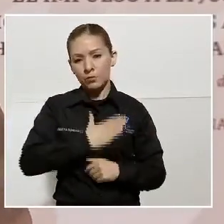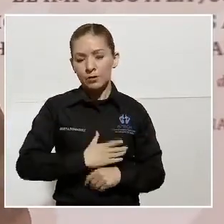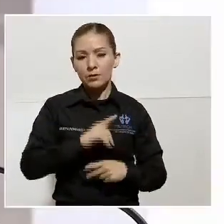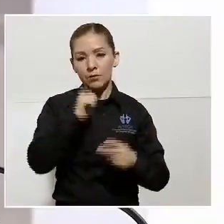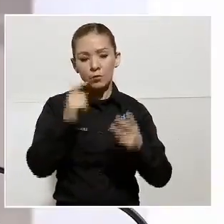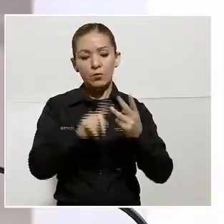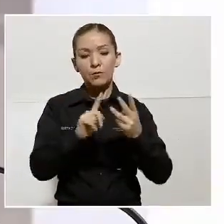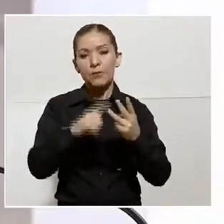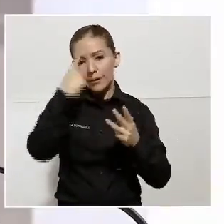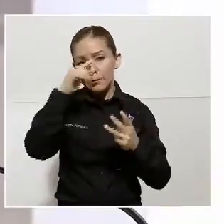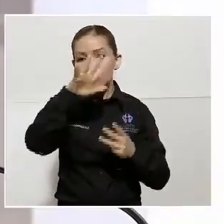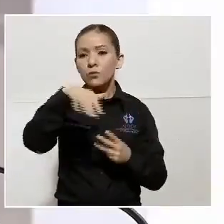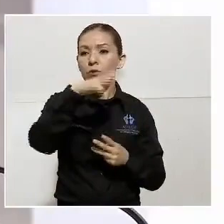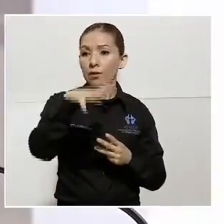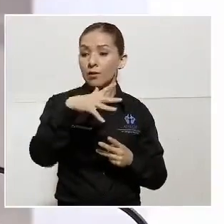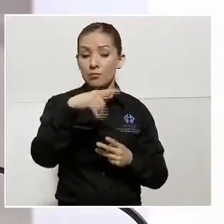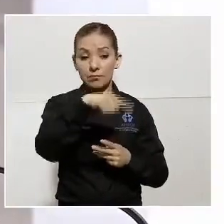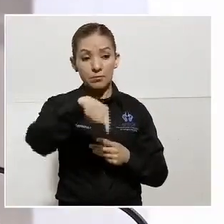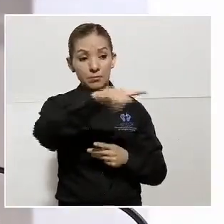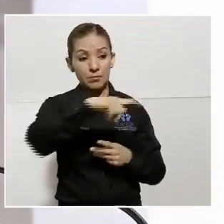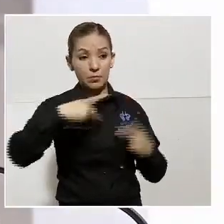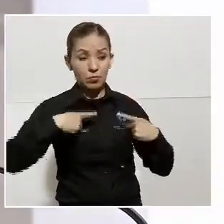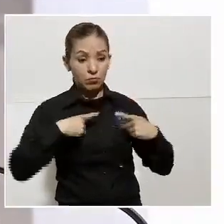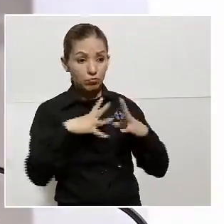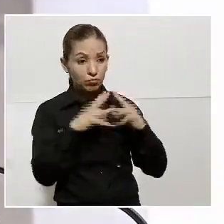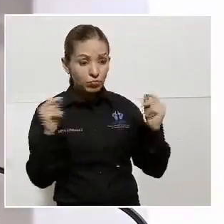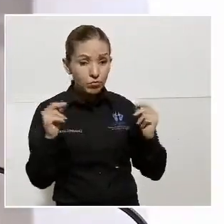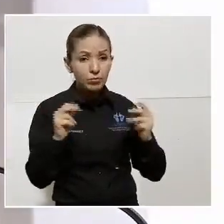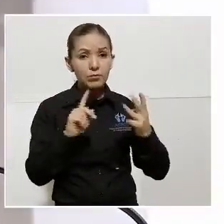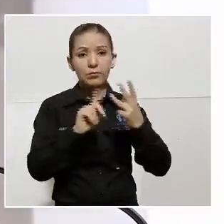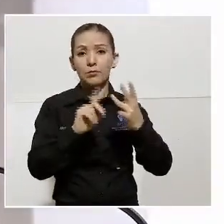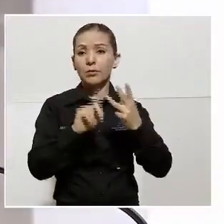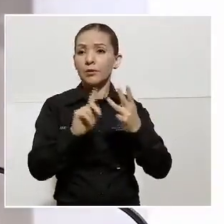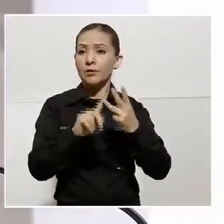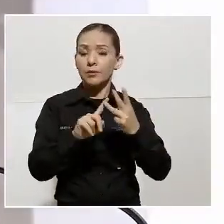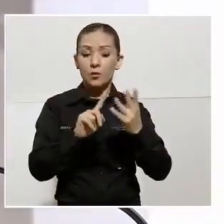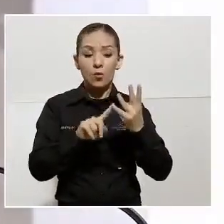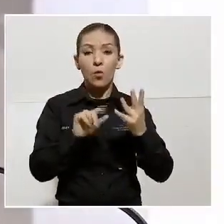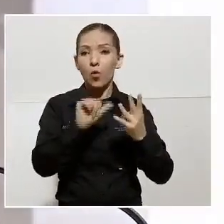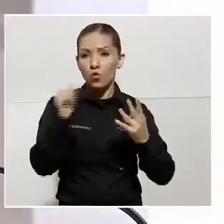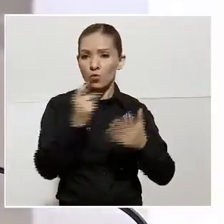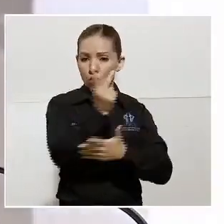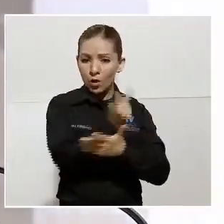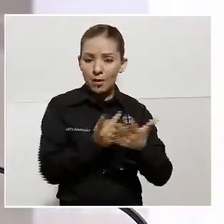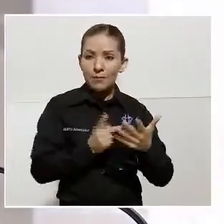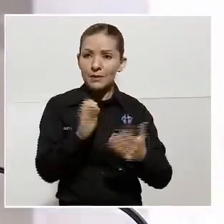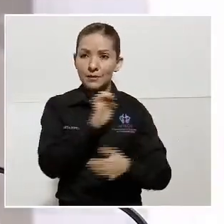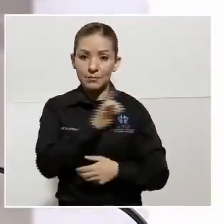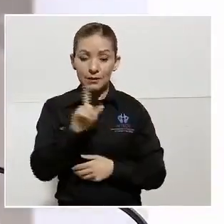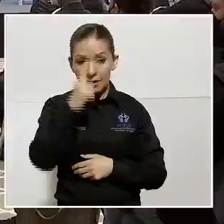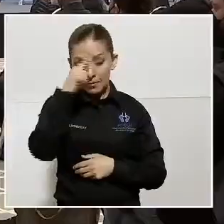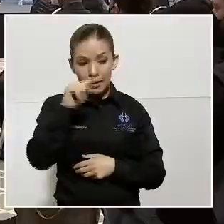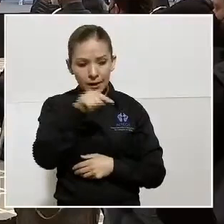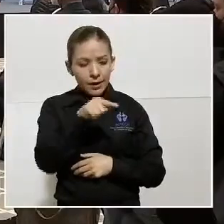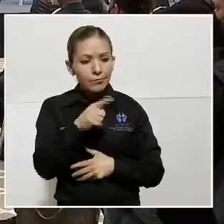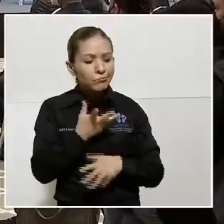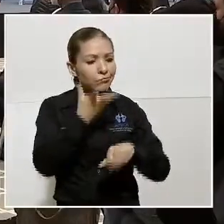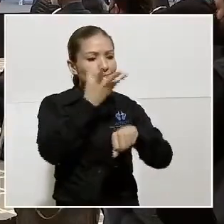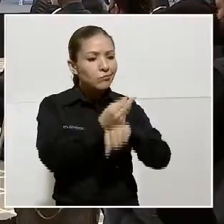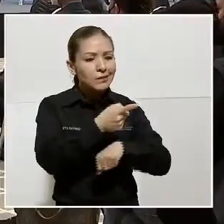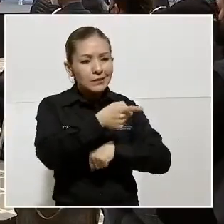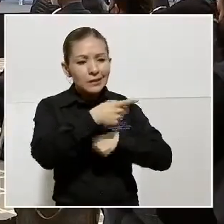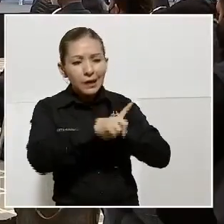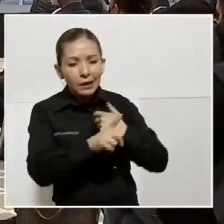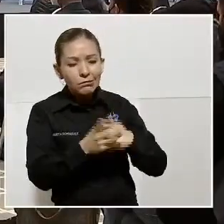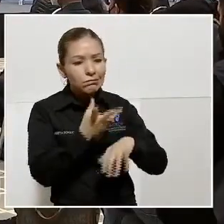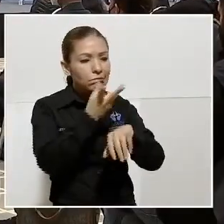de las personas desaparecidas durante este periodo histórico, un programa especial de reparación y compensación y